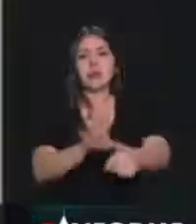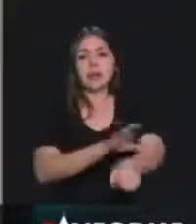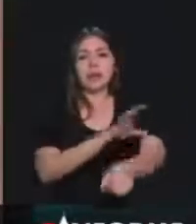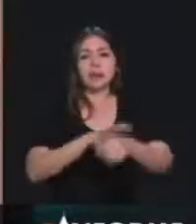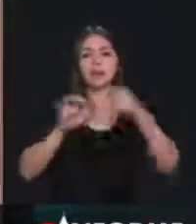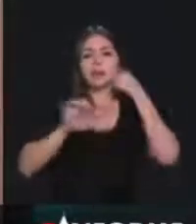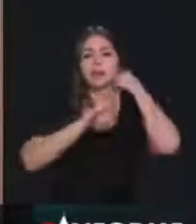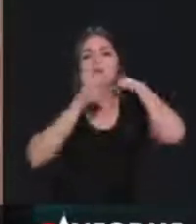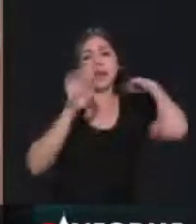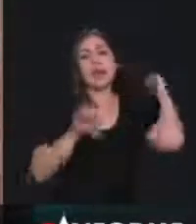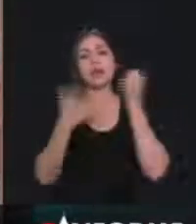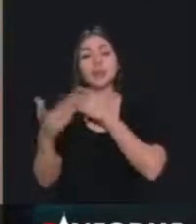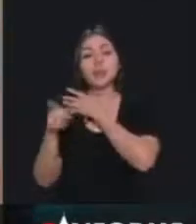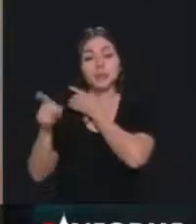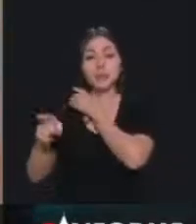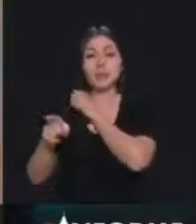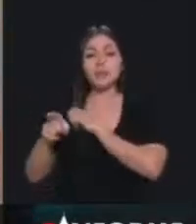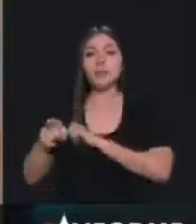Walmart le da